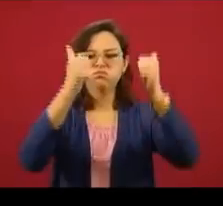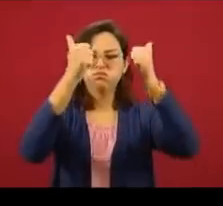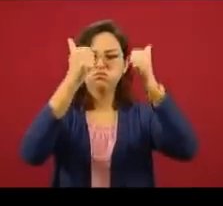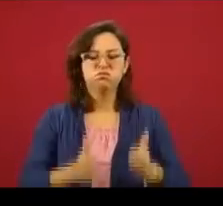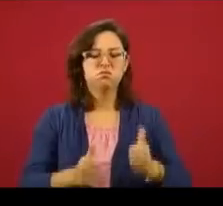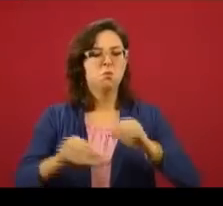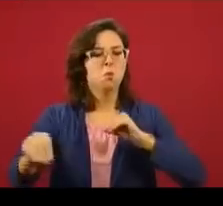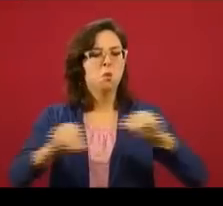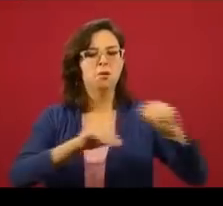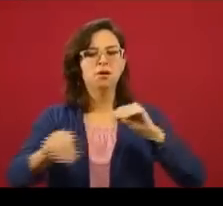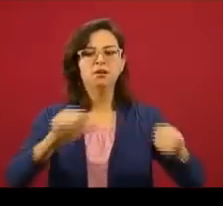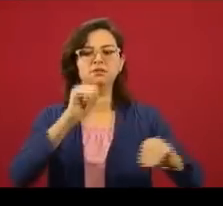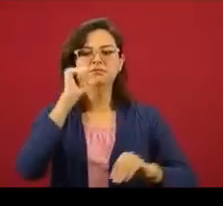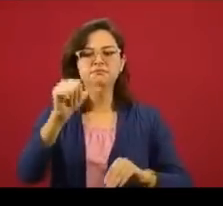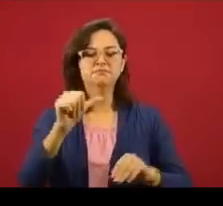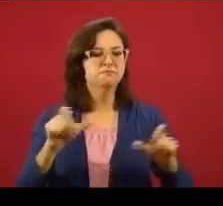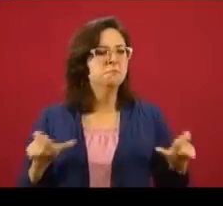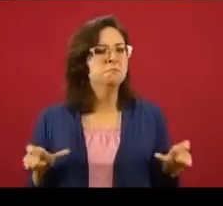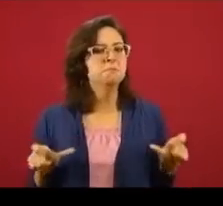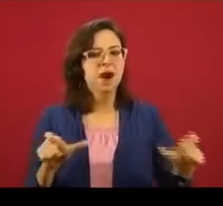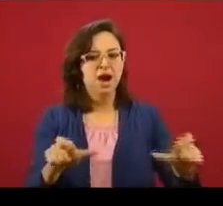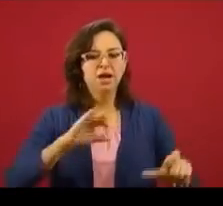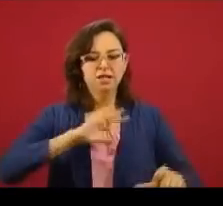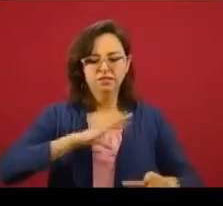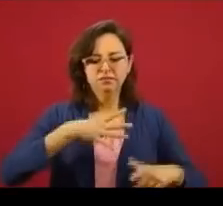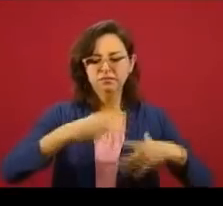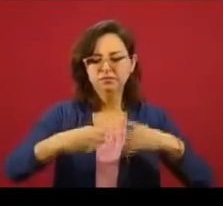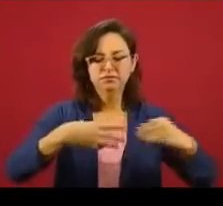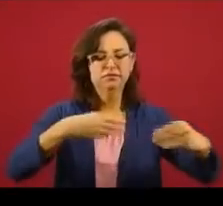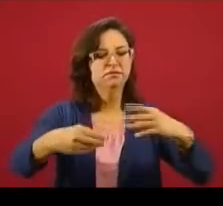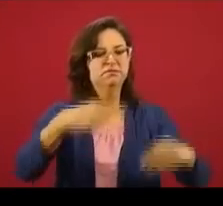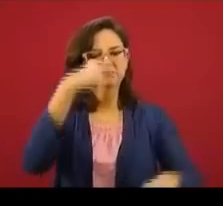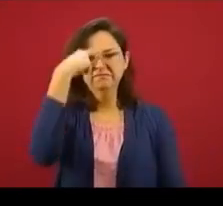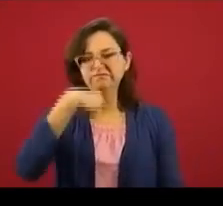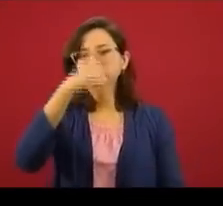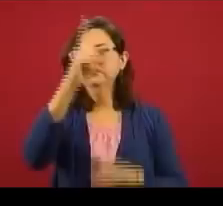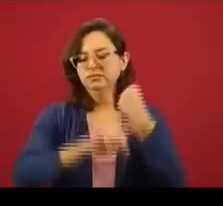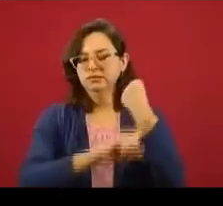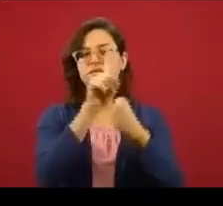y se iban a evitar los contagios y así se iba a resolver.